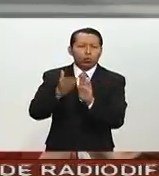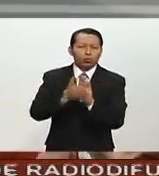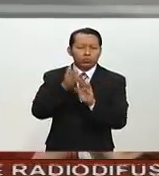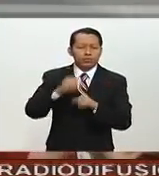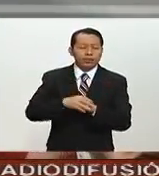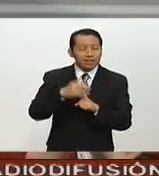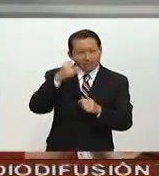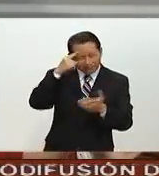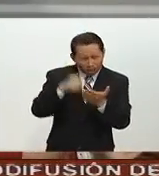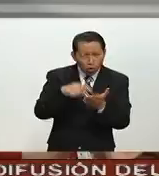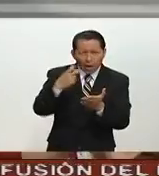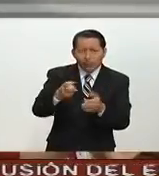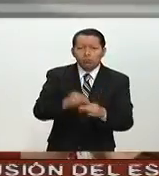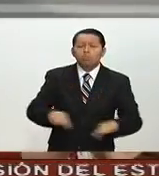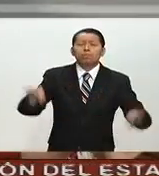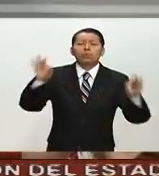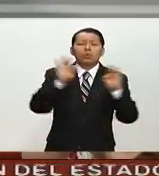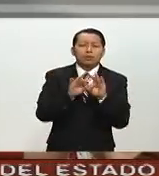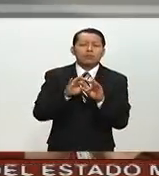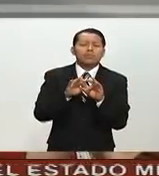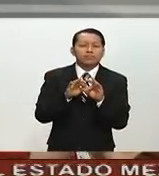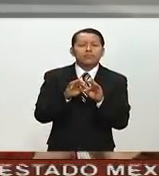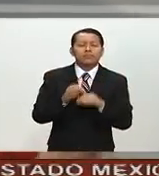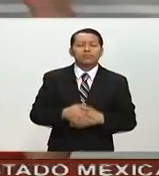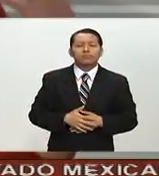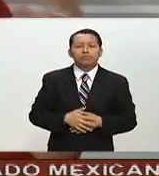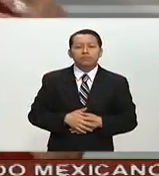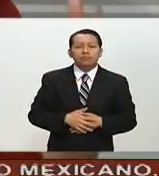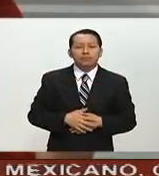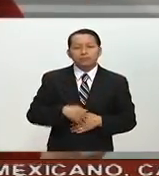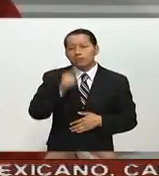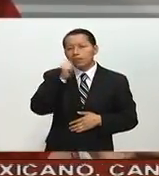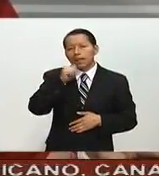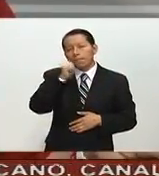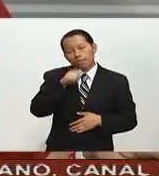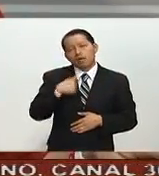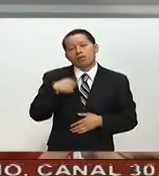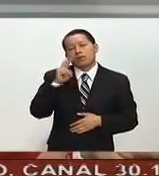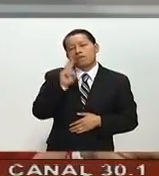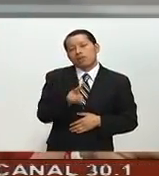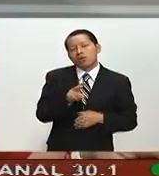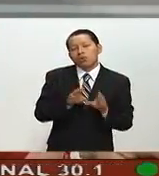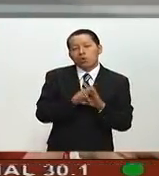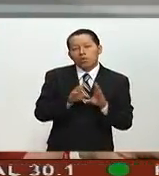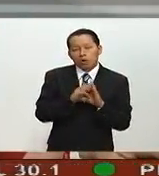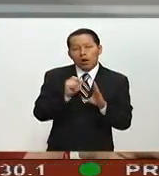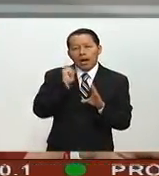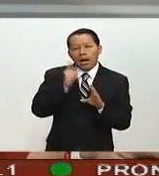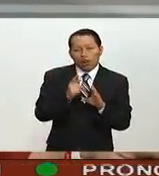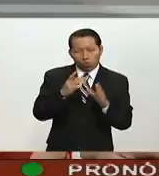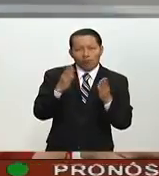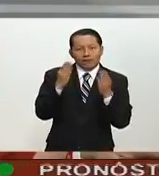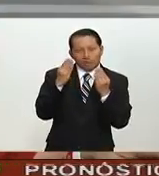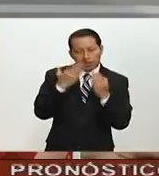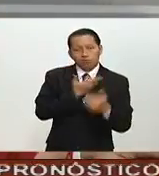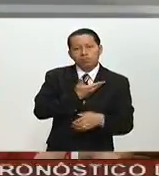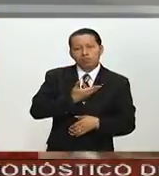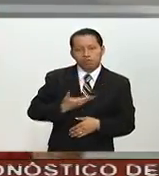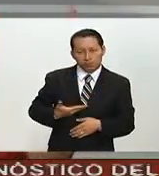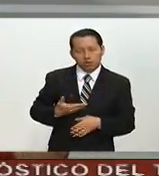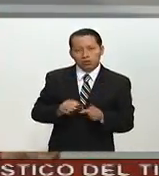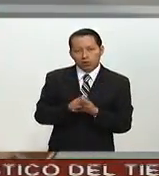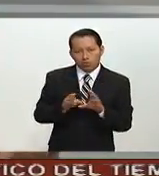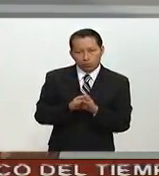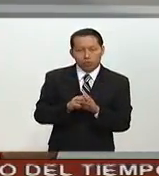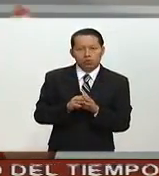eso es lo importante, que siempre lo veo así y es algo que nos ha enseñado el presidente, que